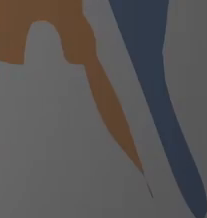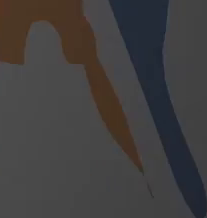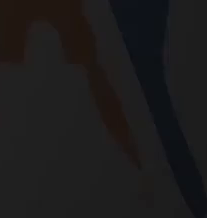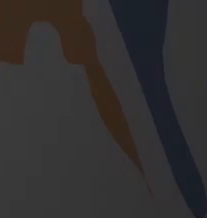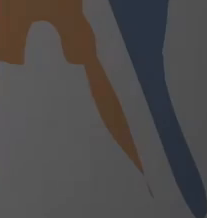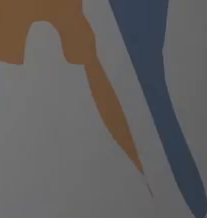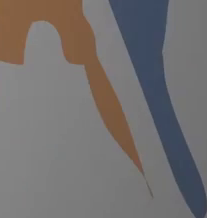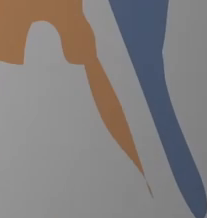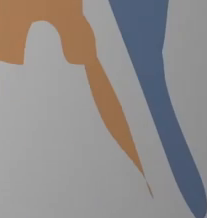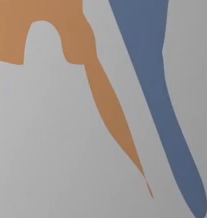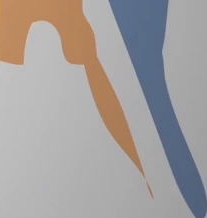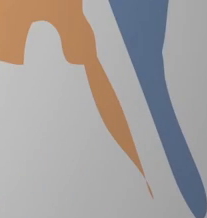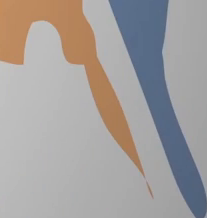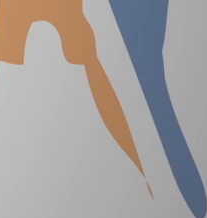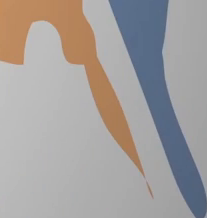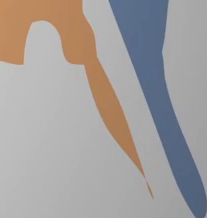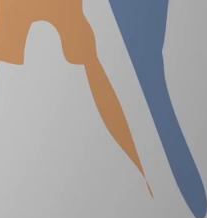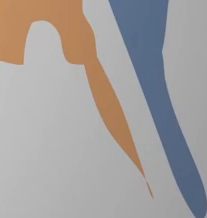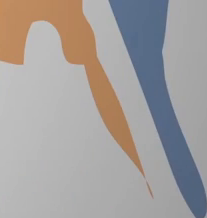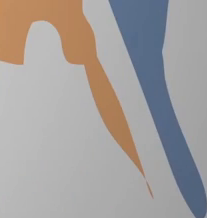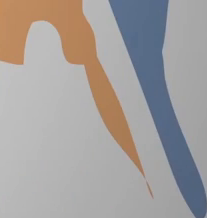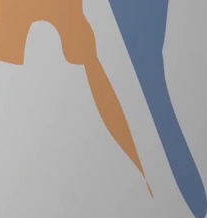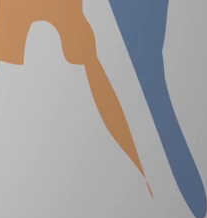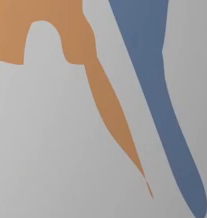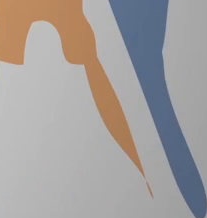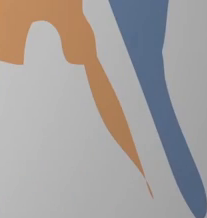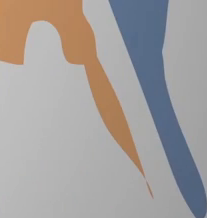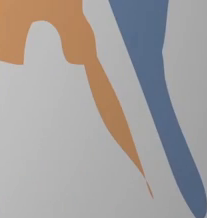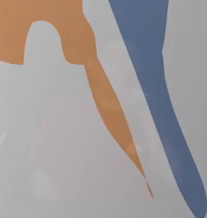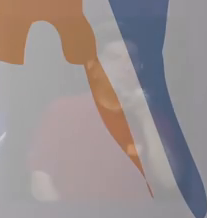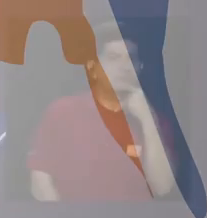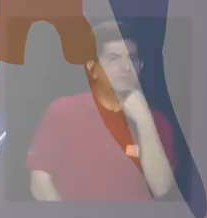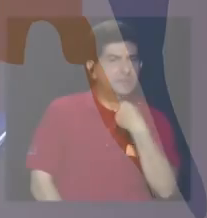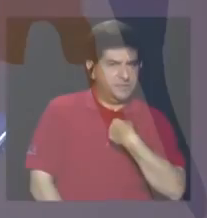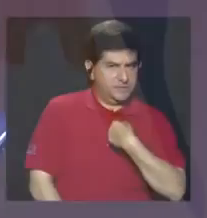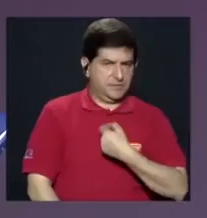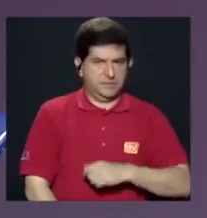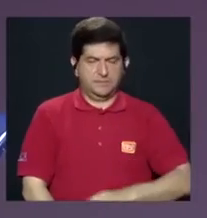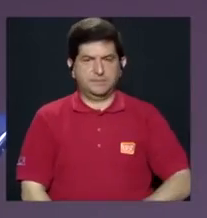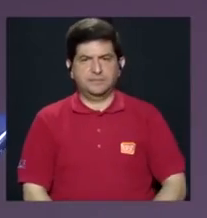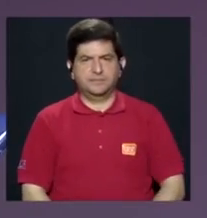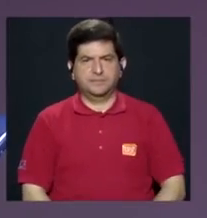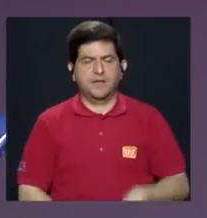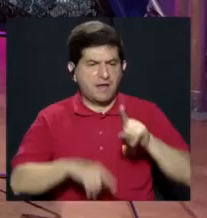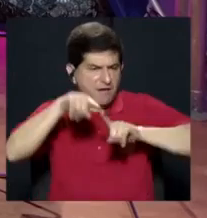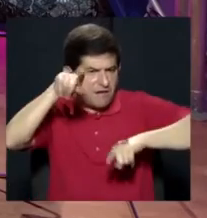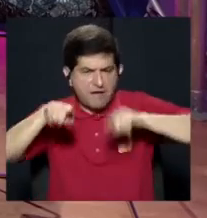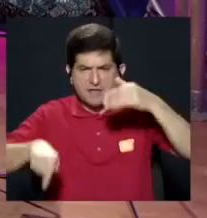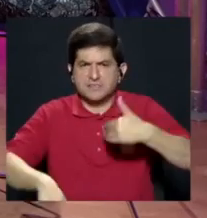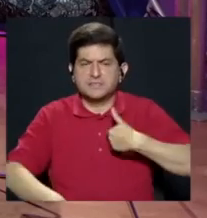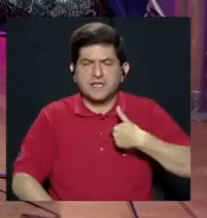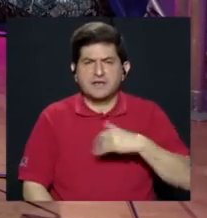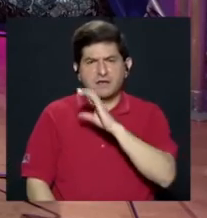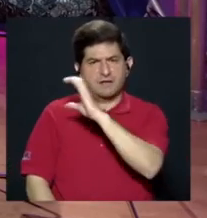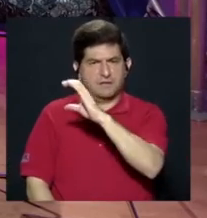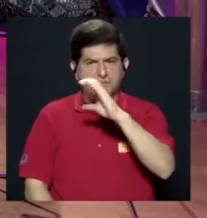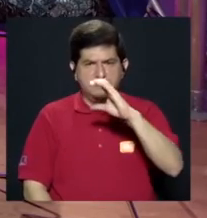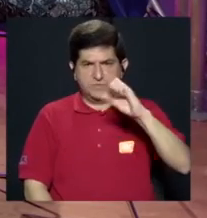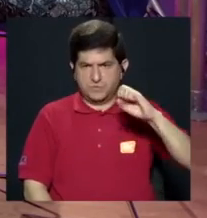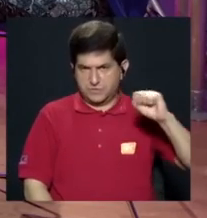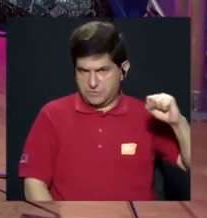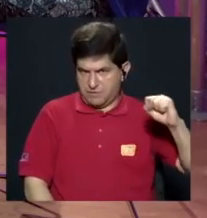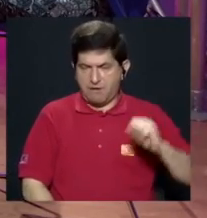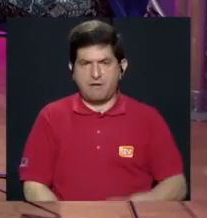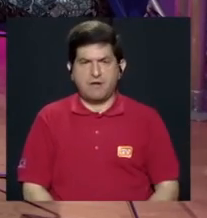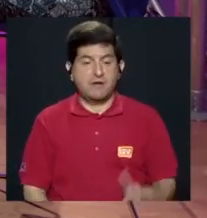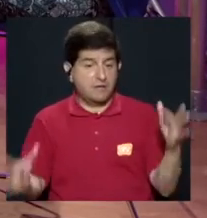Wendy, dígame, ¿qué estadísticas tiene la Caja Costarricense de Seguro